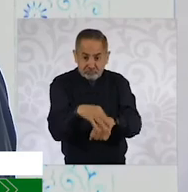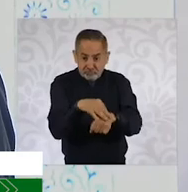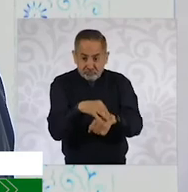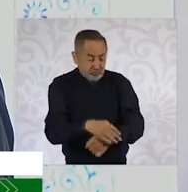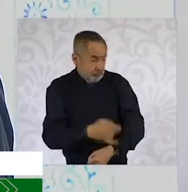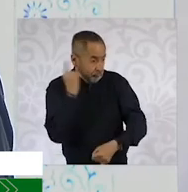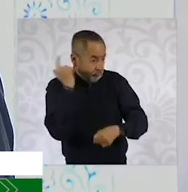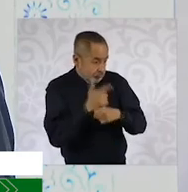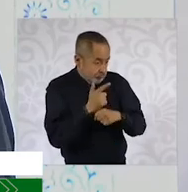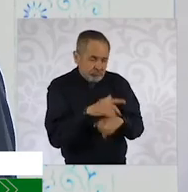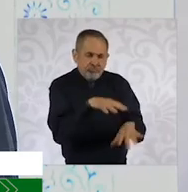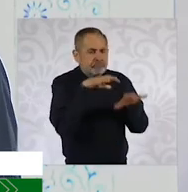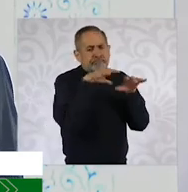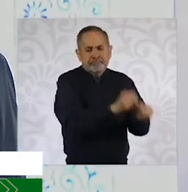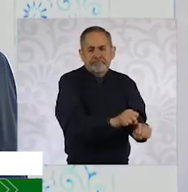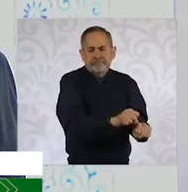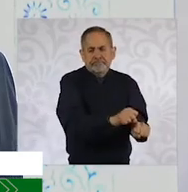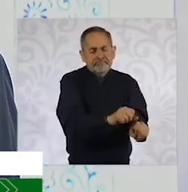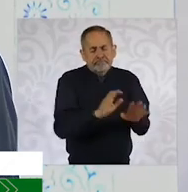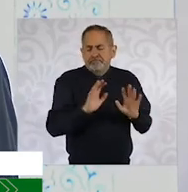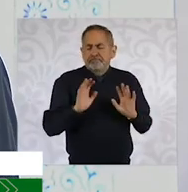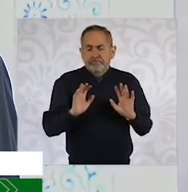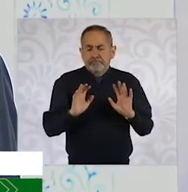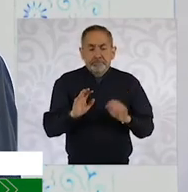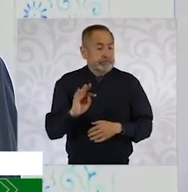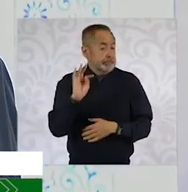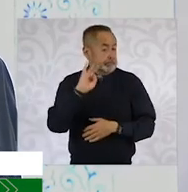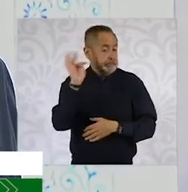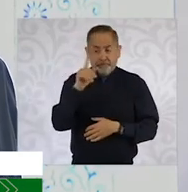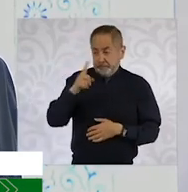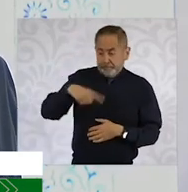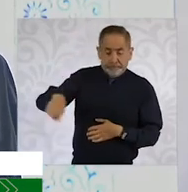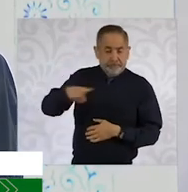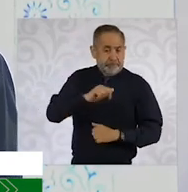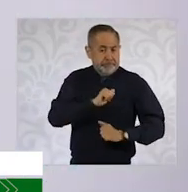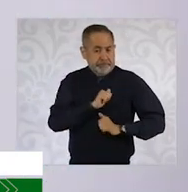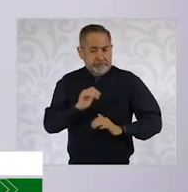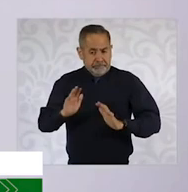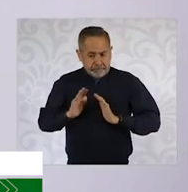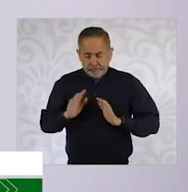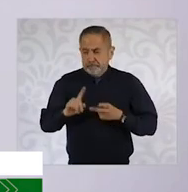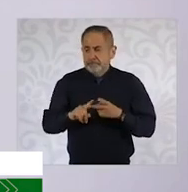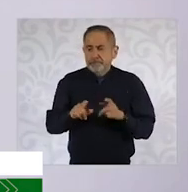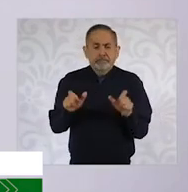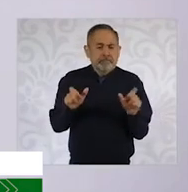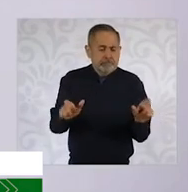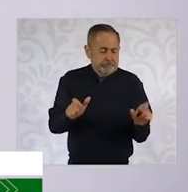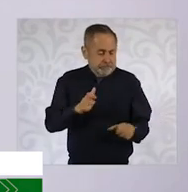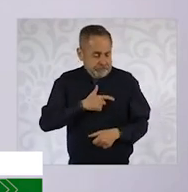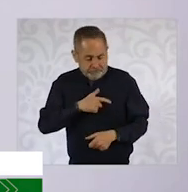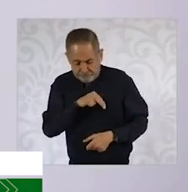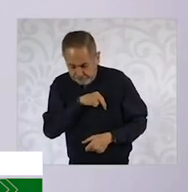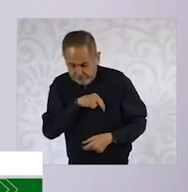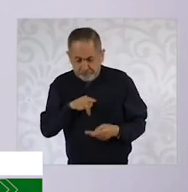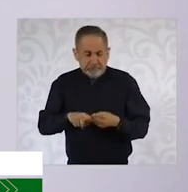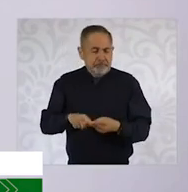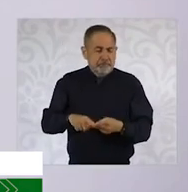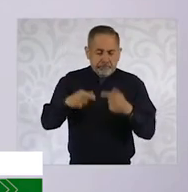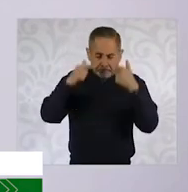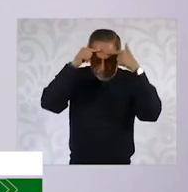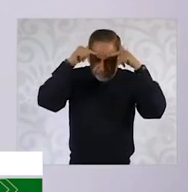propia sí podrán responder. Cuando las Fuerzas Armadas, sea Guardia Nacional, sea Marina,